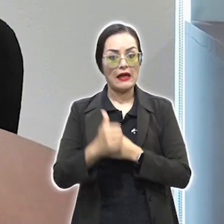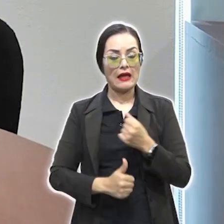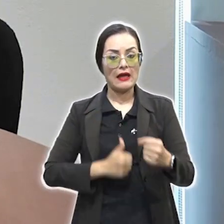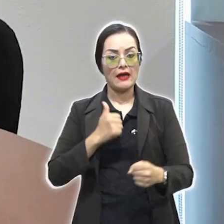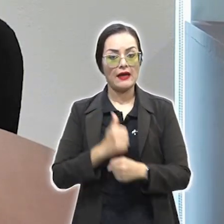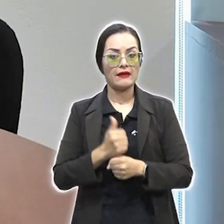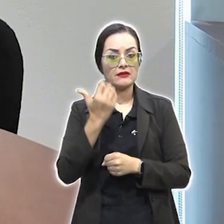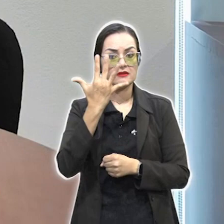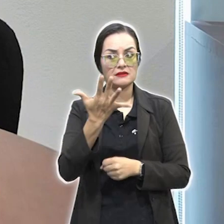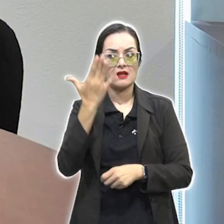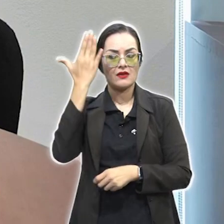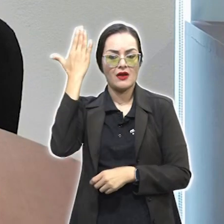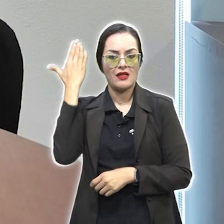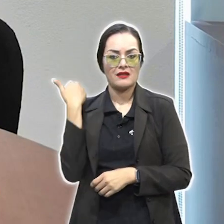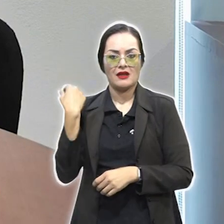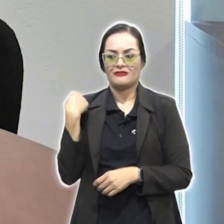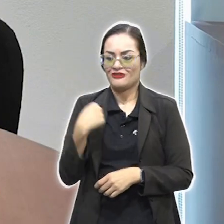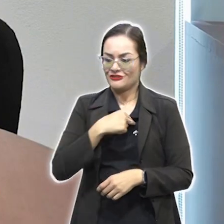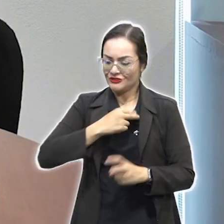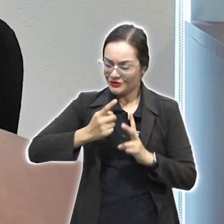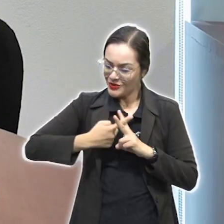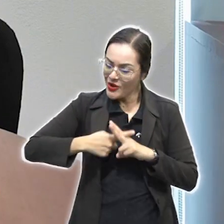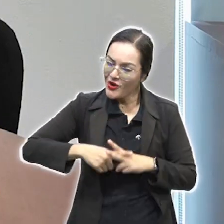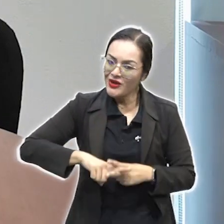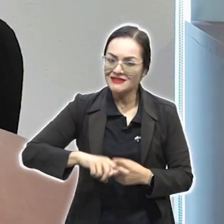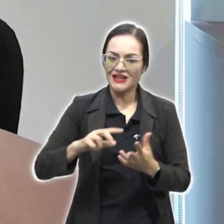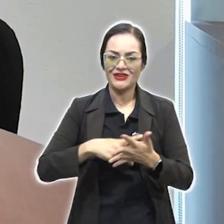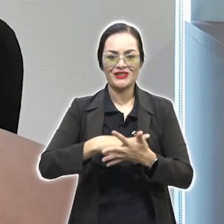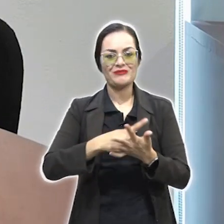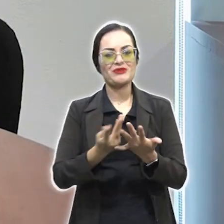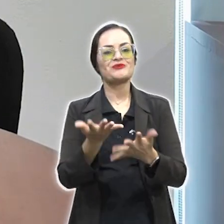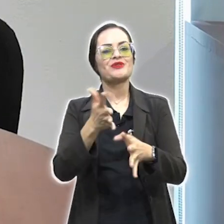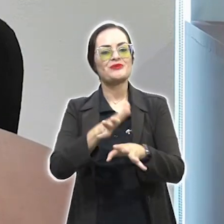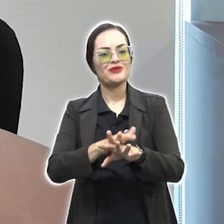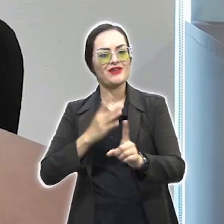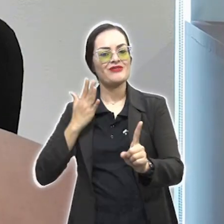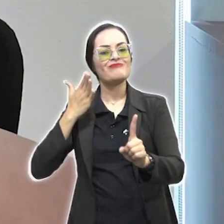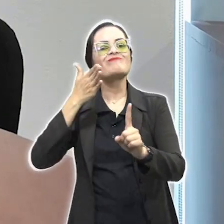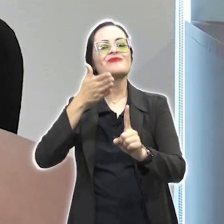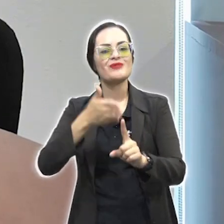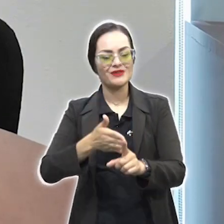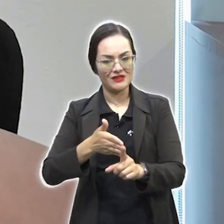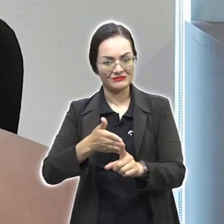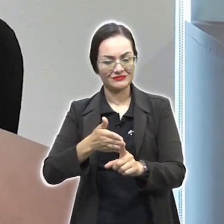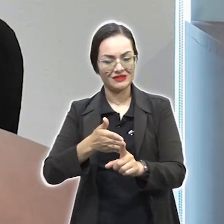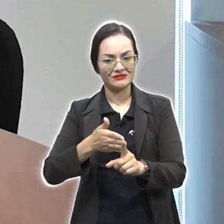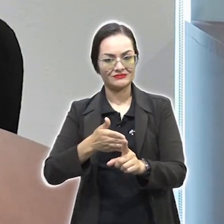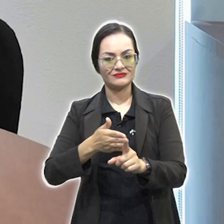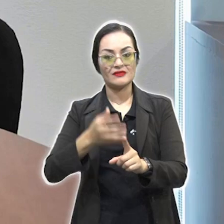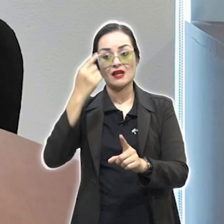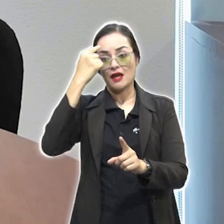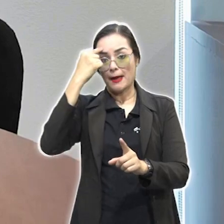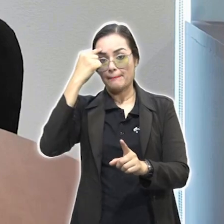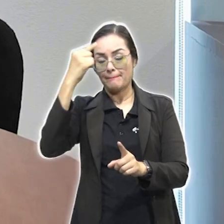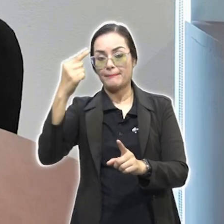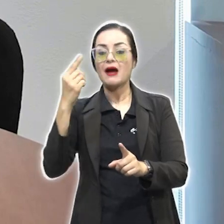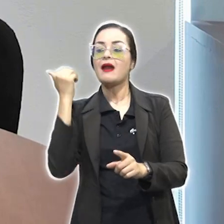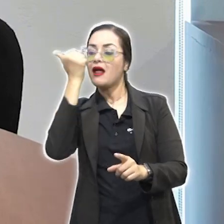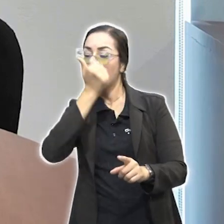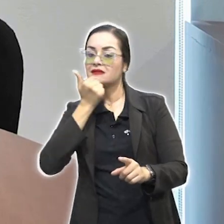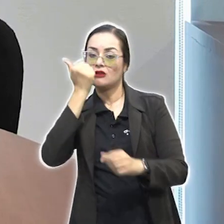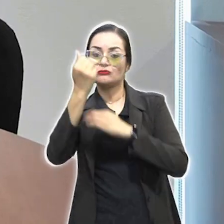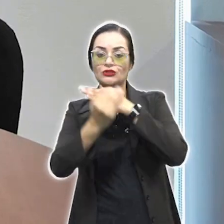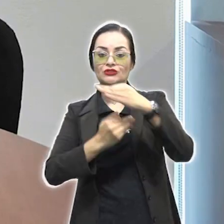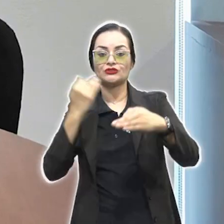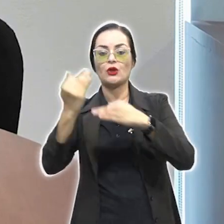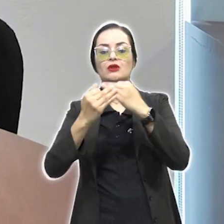Hace 5 años empezamos con el programa de inclusión, que tiene como objetivo justamente brindar la equidad de oportunidades